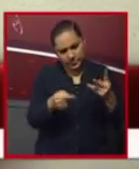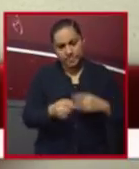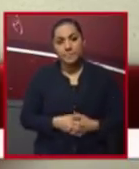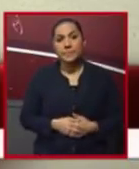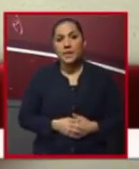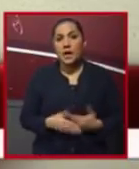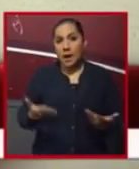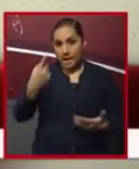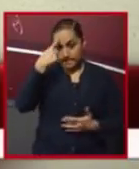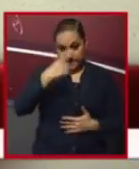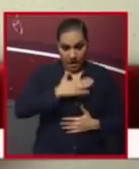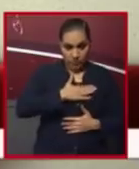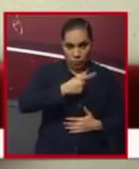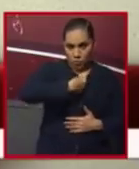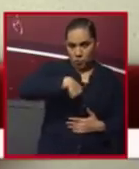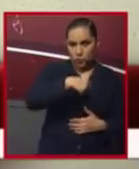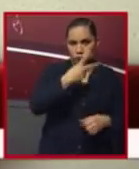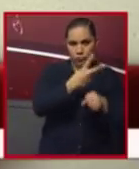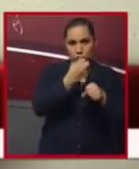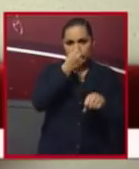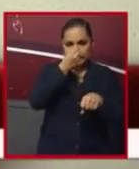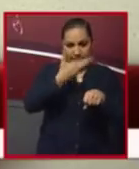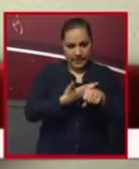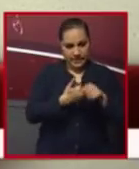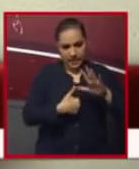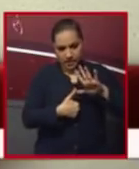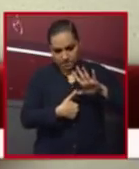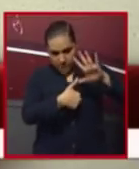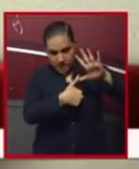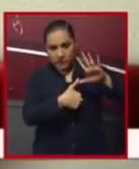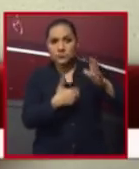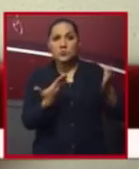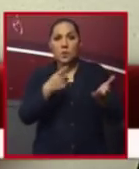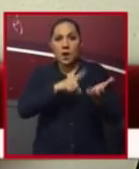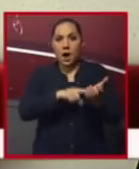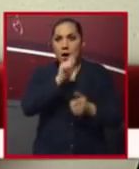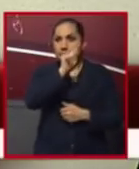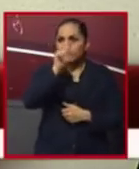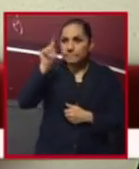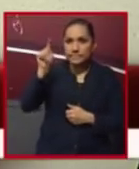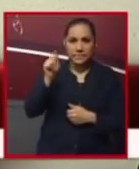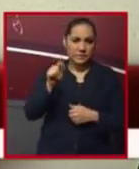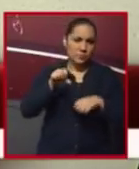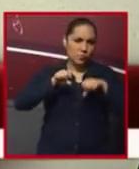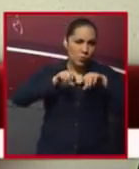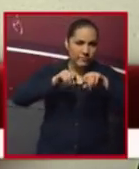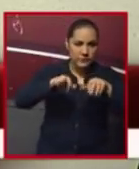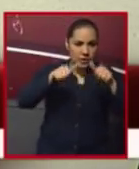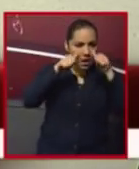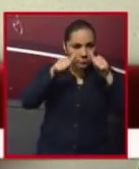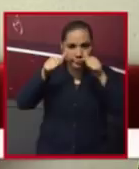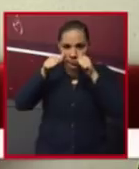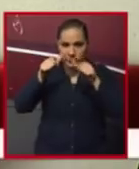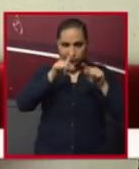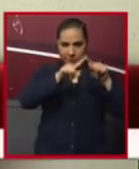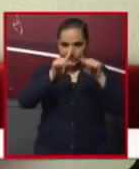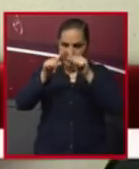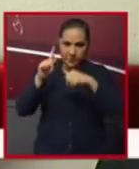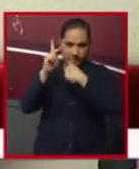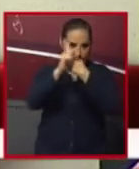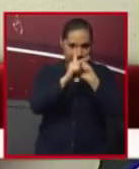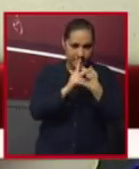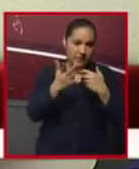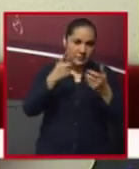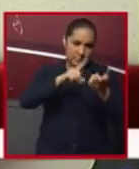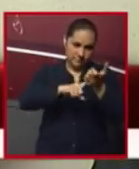del Norte y de su red consular será sin duda ofrecer asistencia y protección